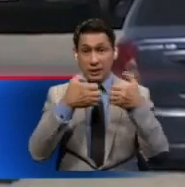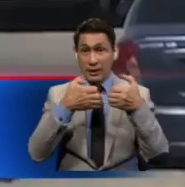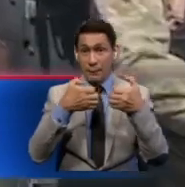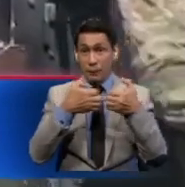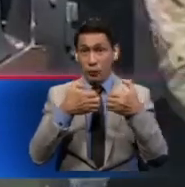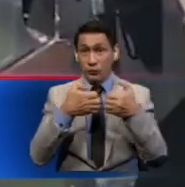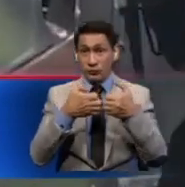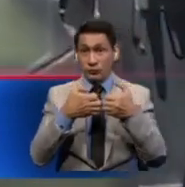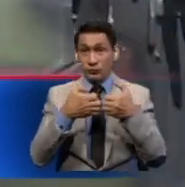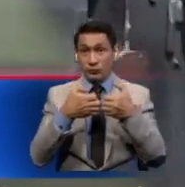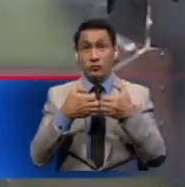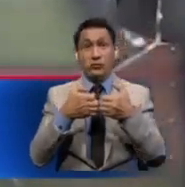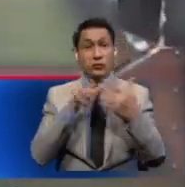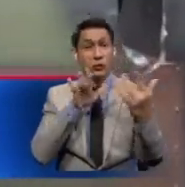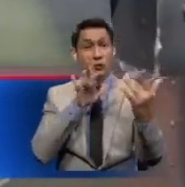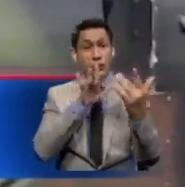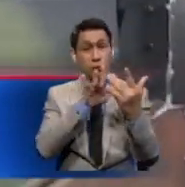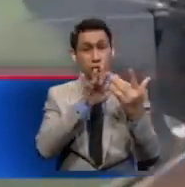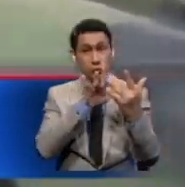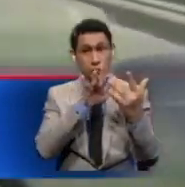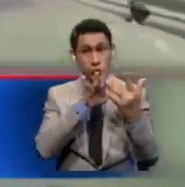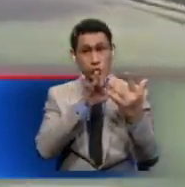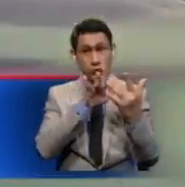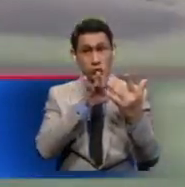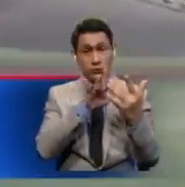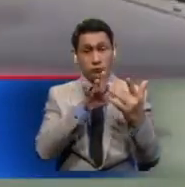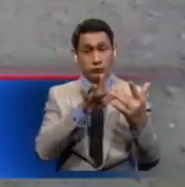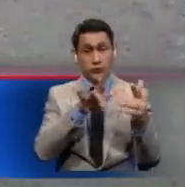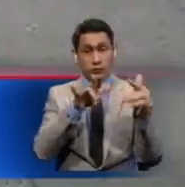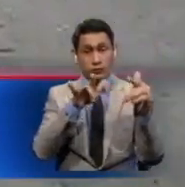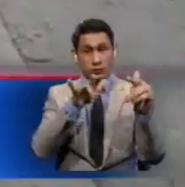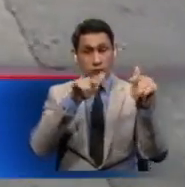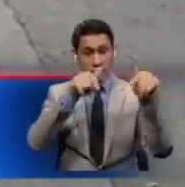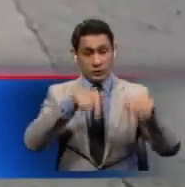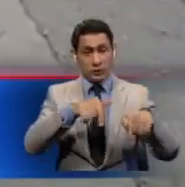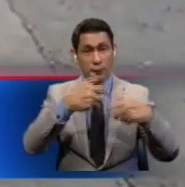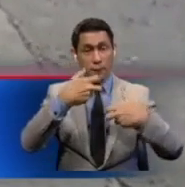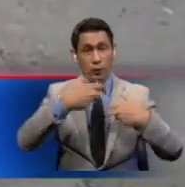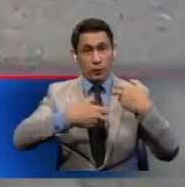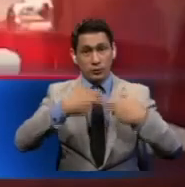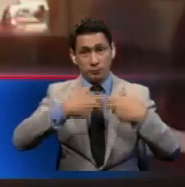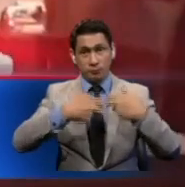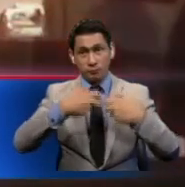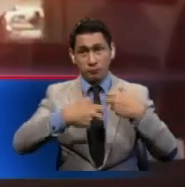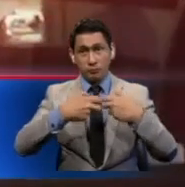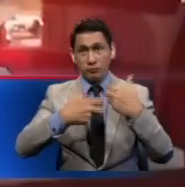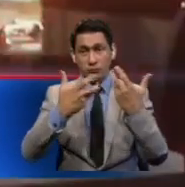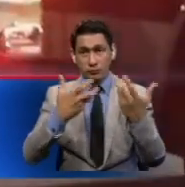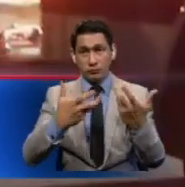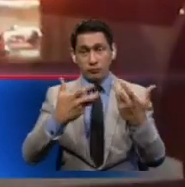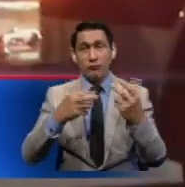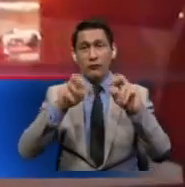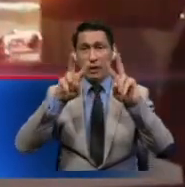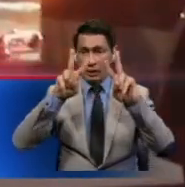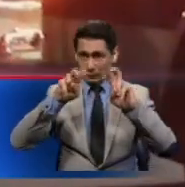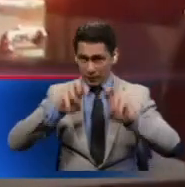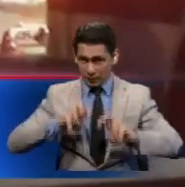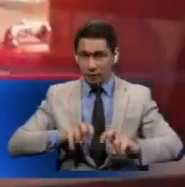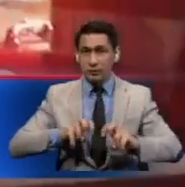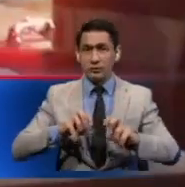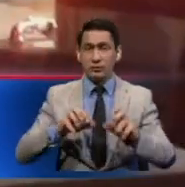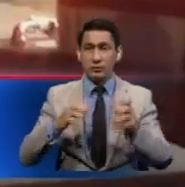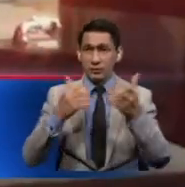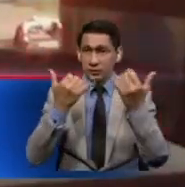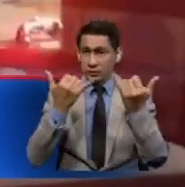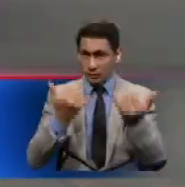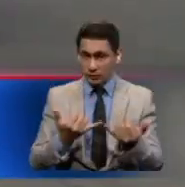especializado tomó contacto inmediato a lo que sucedió el día de ayer, tanto en Sayahuasí como en Totoracocha, el procedimiento investigativo y sobre todo con